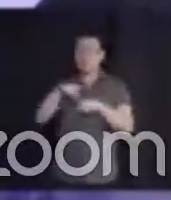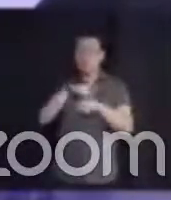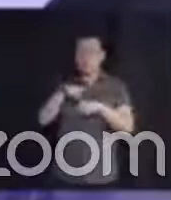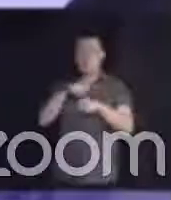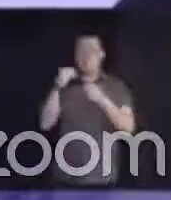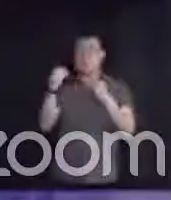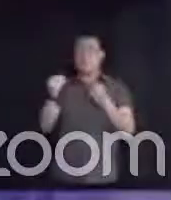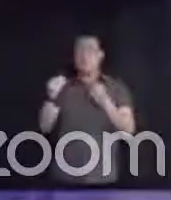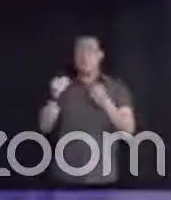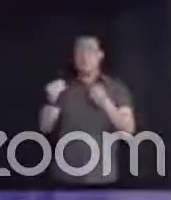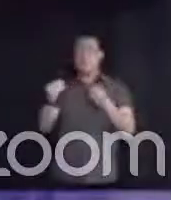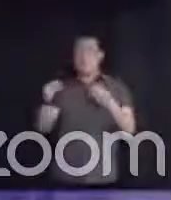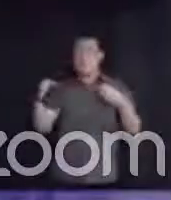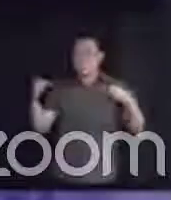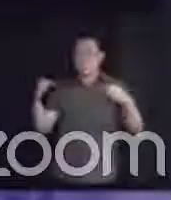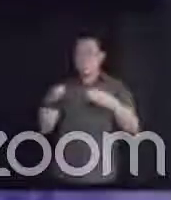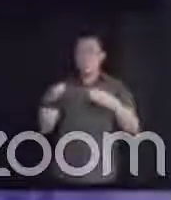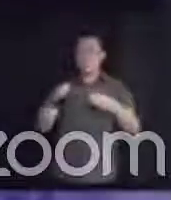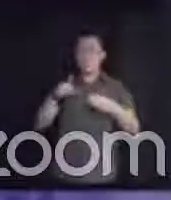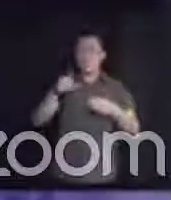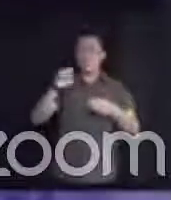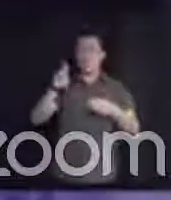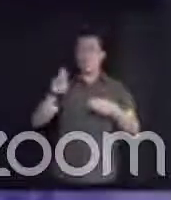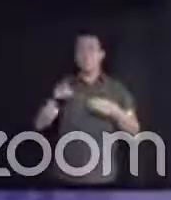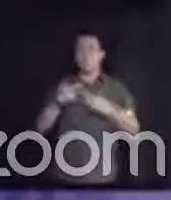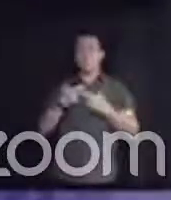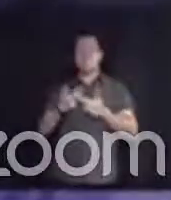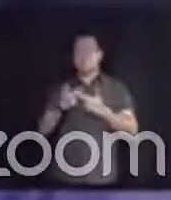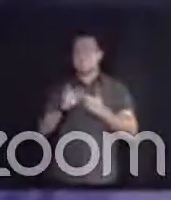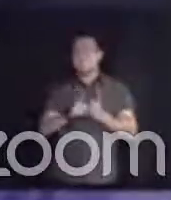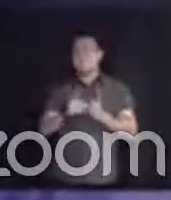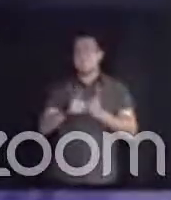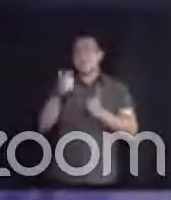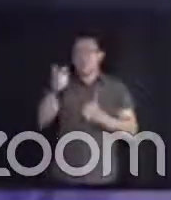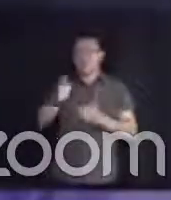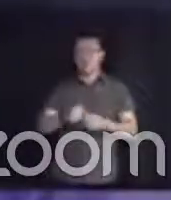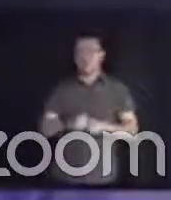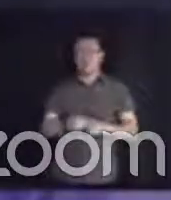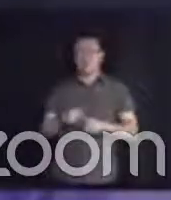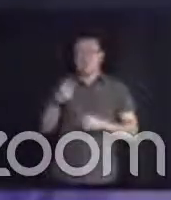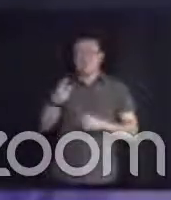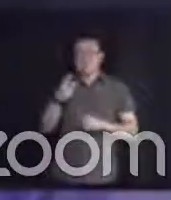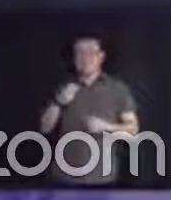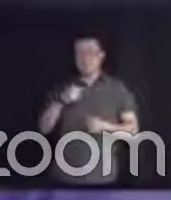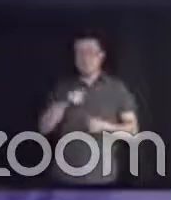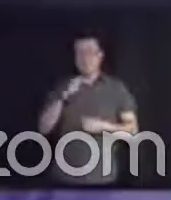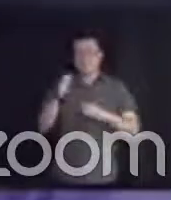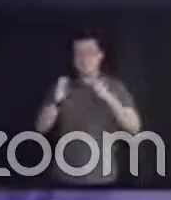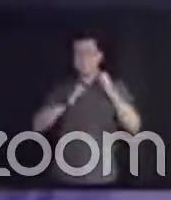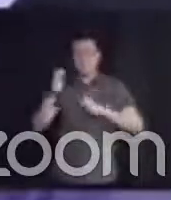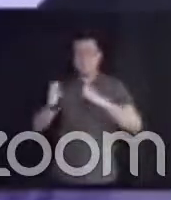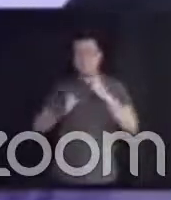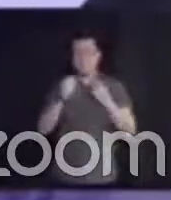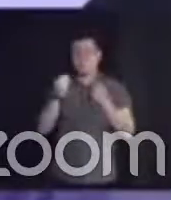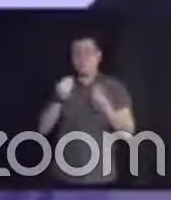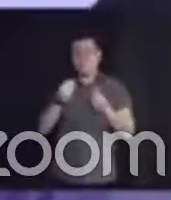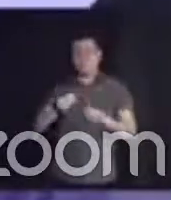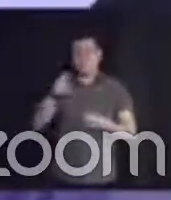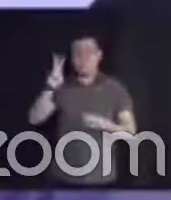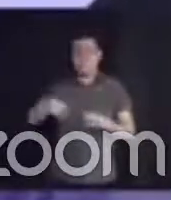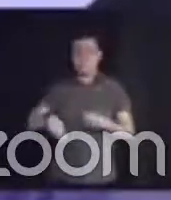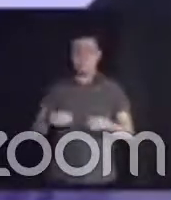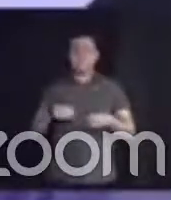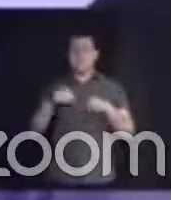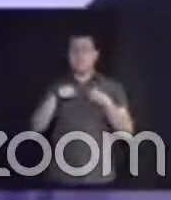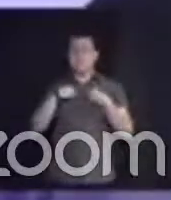haber muchos del Club de Millonarios. Y a mí me emociona tanto de veras tener esta calidad de